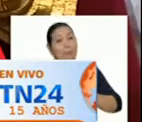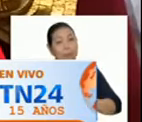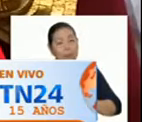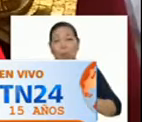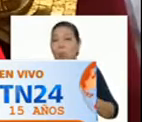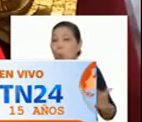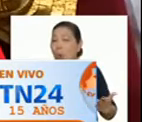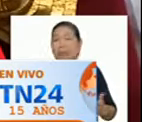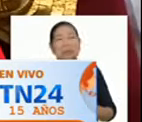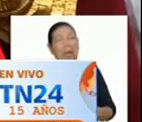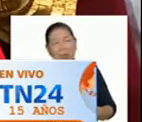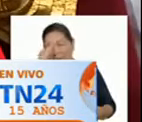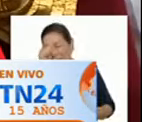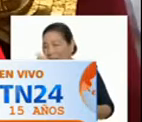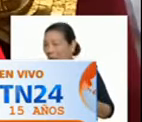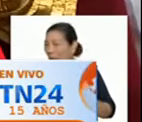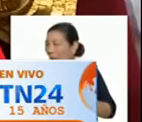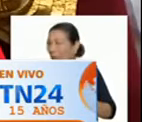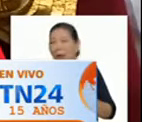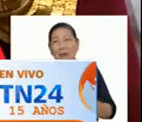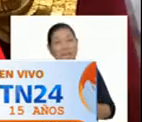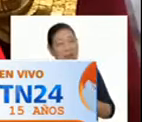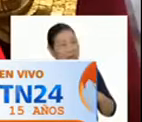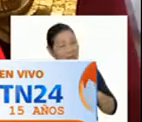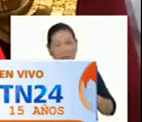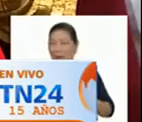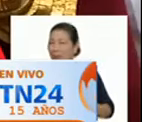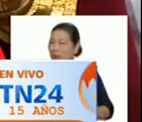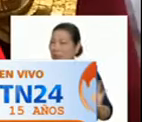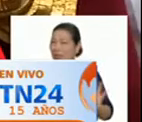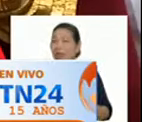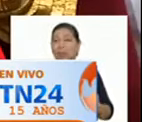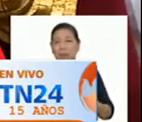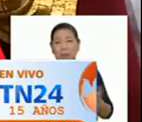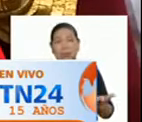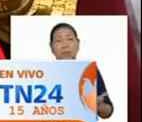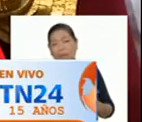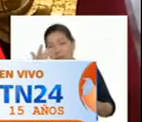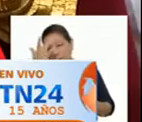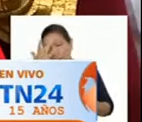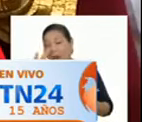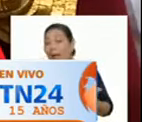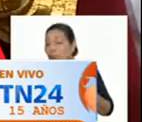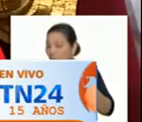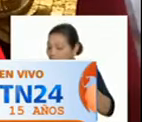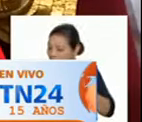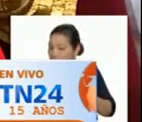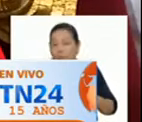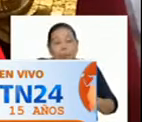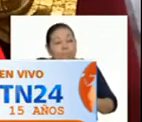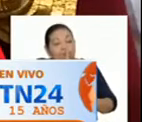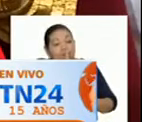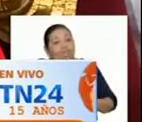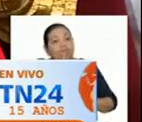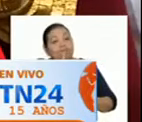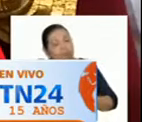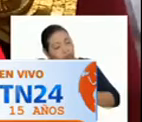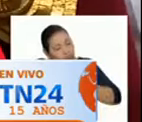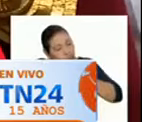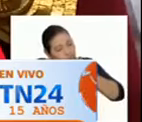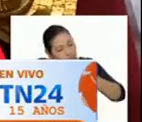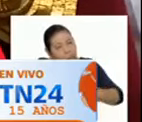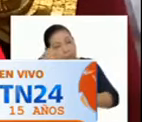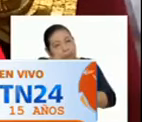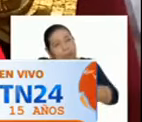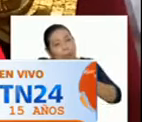nosotros no hay sábados, domingos o días feriados, o incluso si estamos enfermos, ahí estamos al pie del cañón para